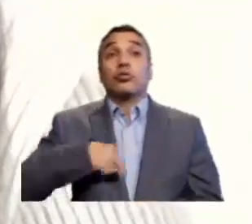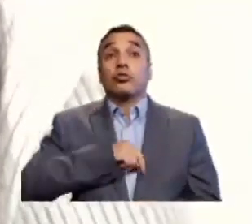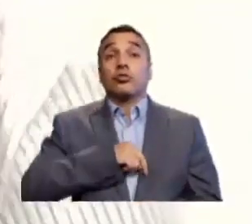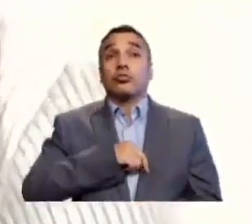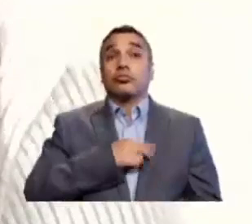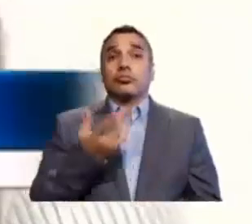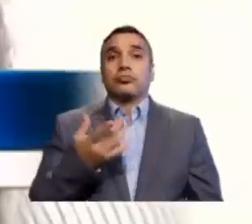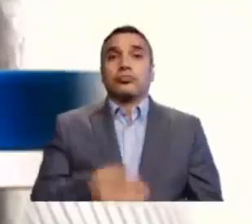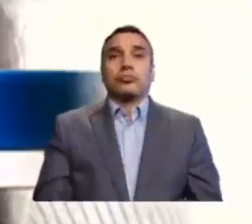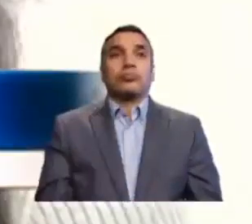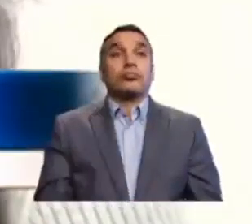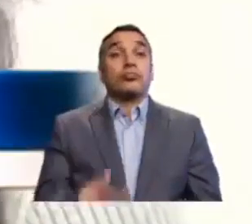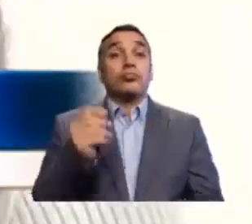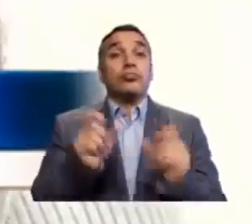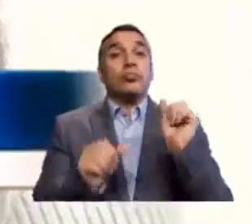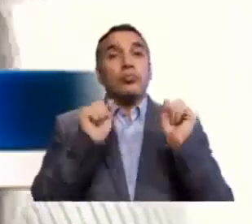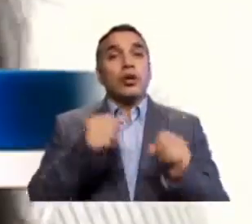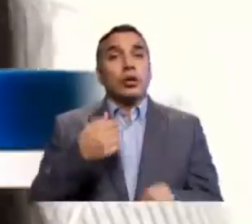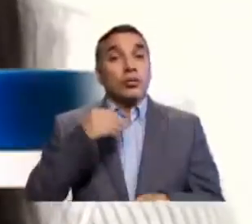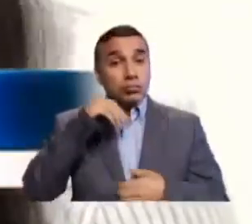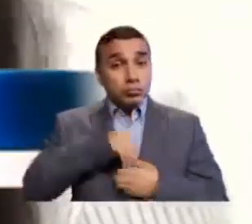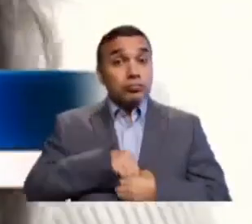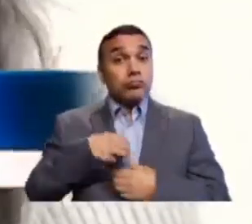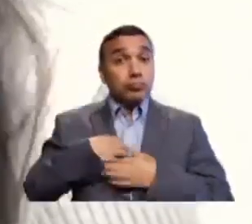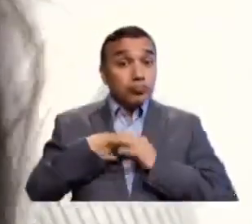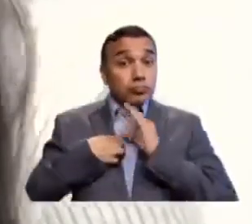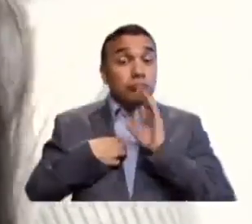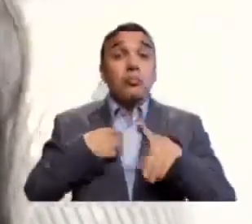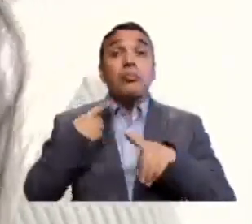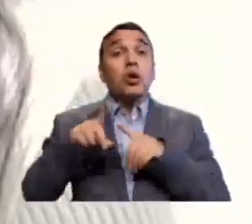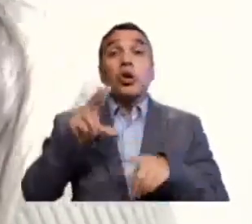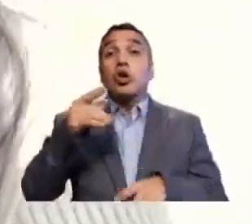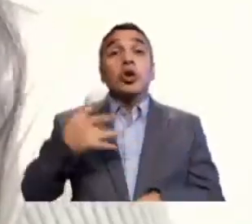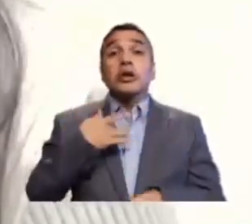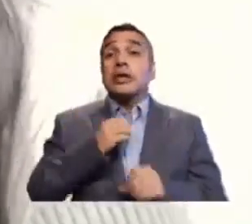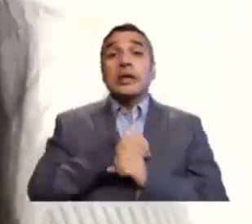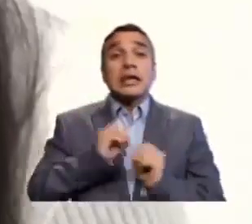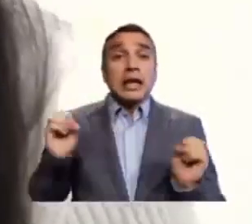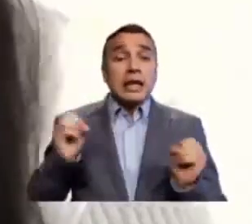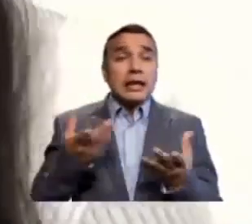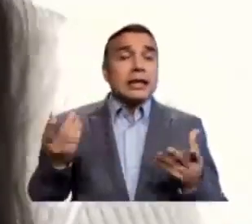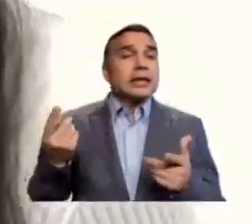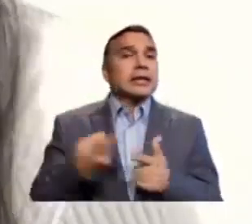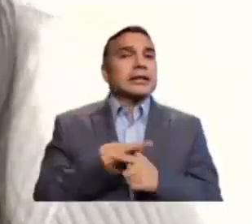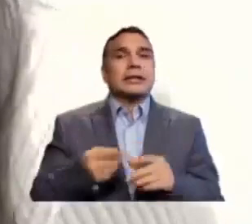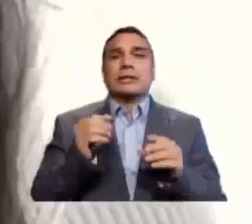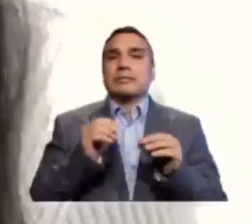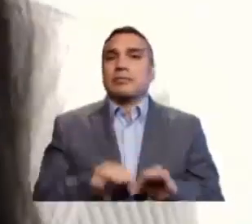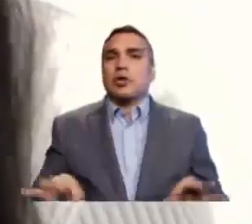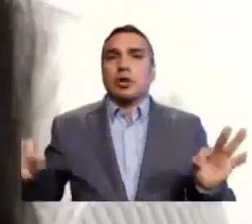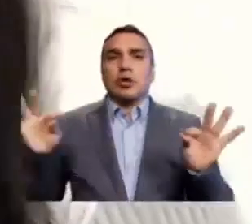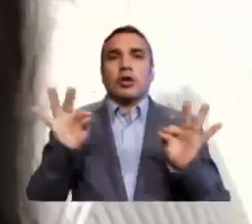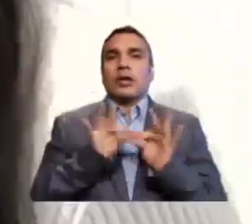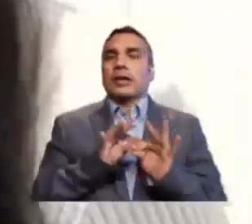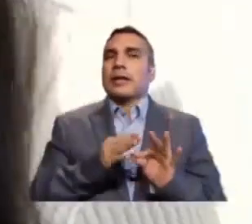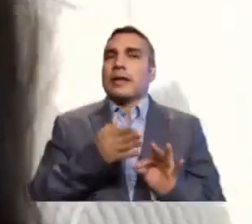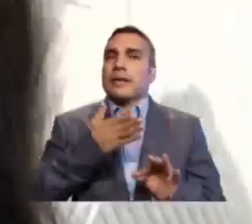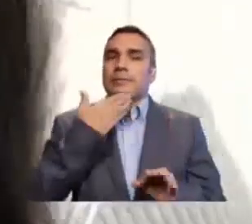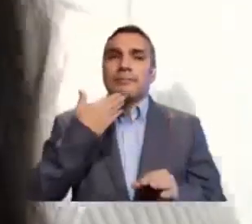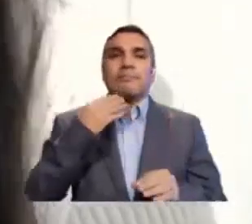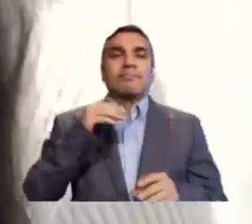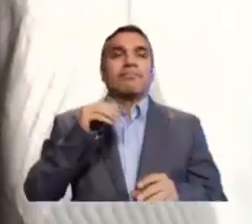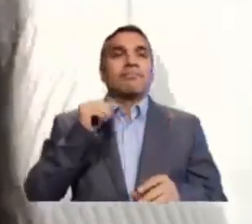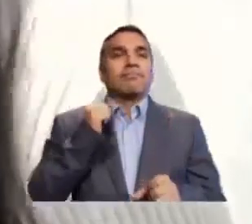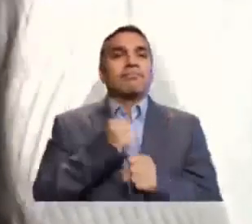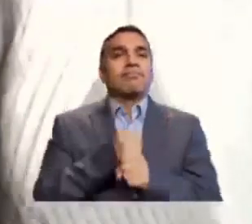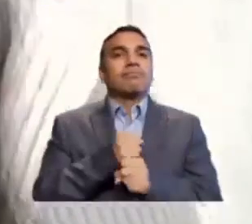porque muchas personas pueden, no se sabe si tienen o no tienen, si son asintomáticas, entonces la inseguridad por parte de nosotros,